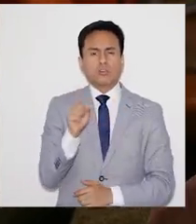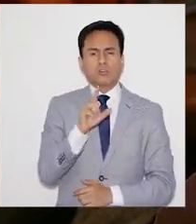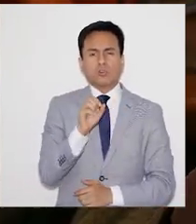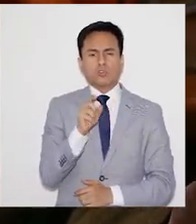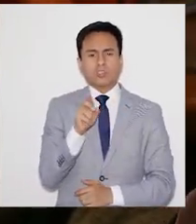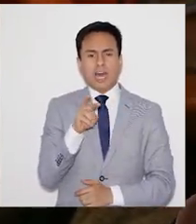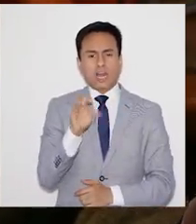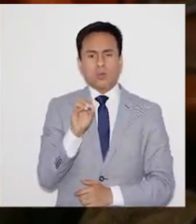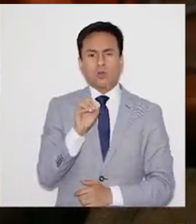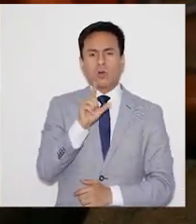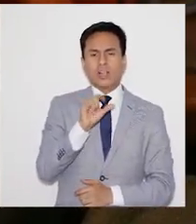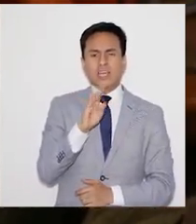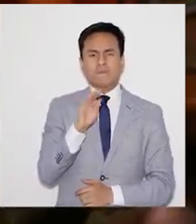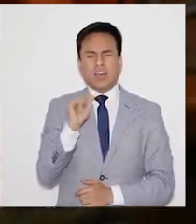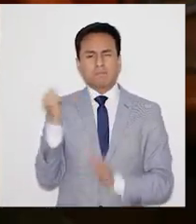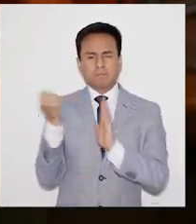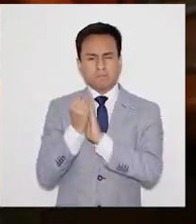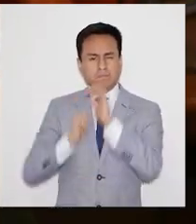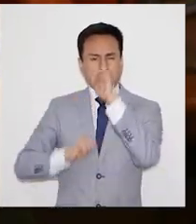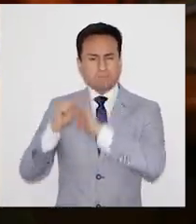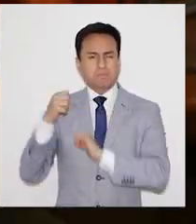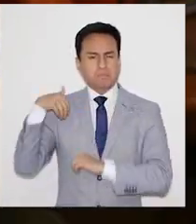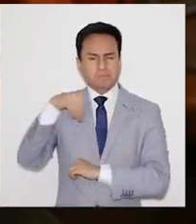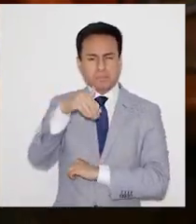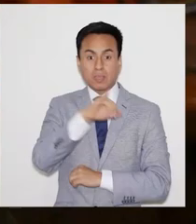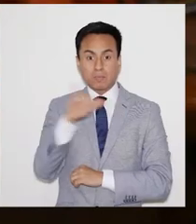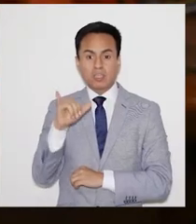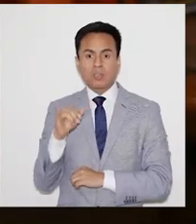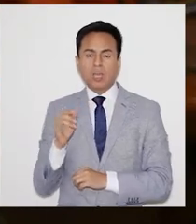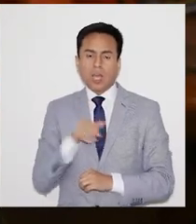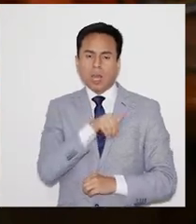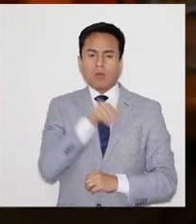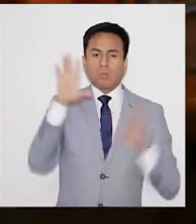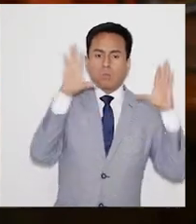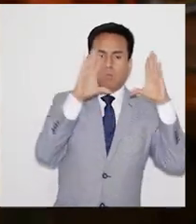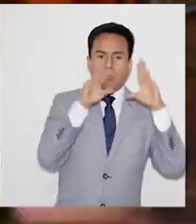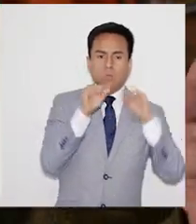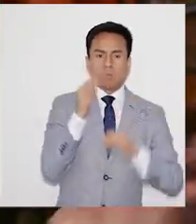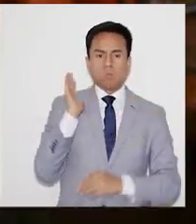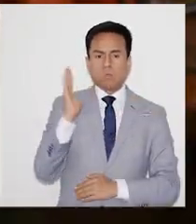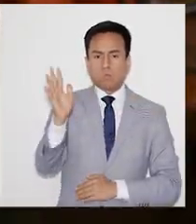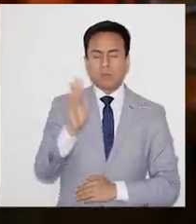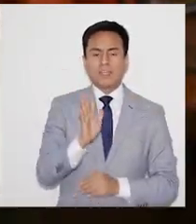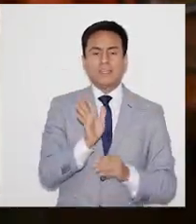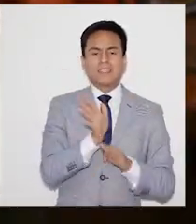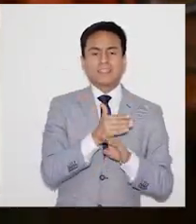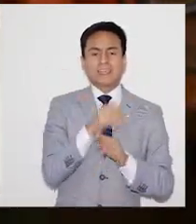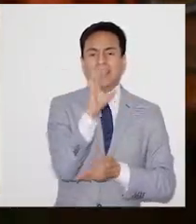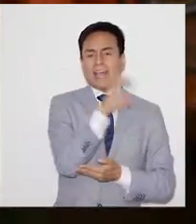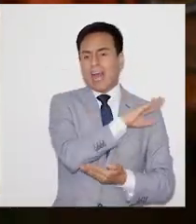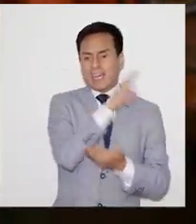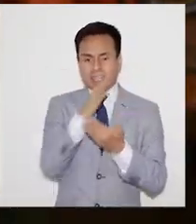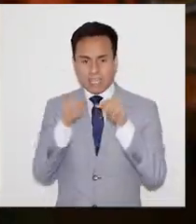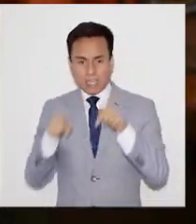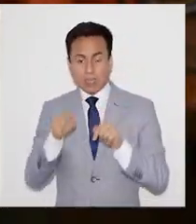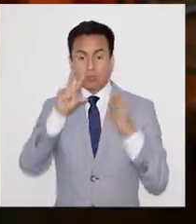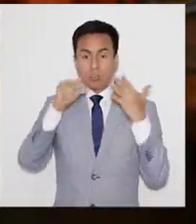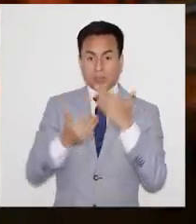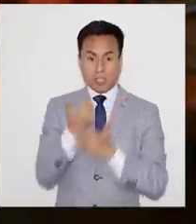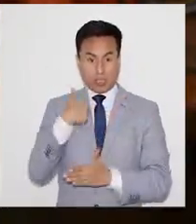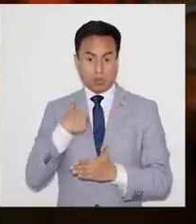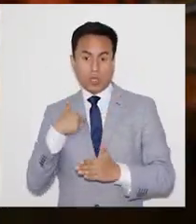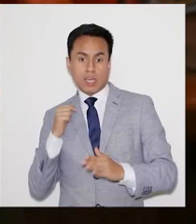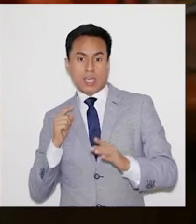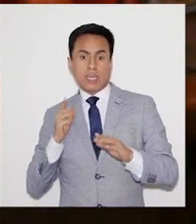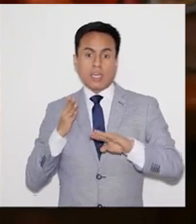o en Livac, y yo viajaban durante la noche desde La Serena hasta acá, y yo a las 8 de la mañana